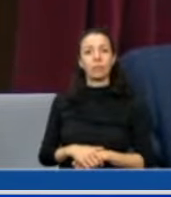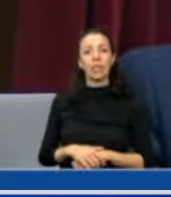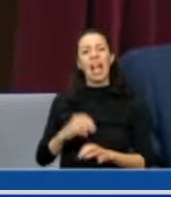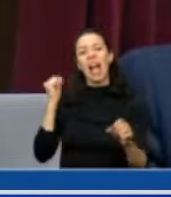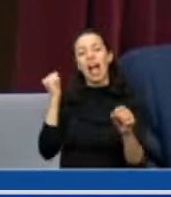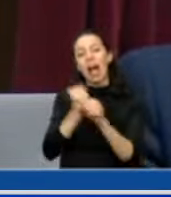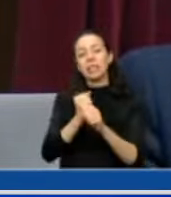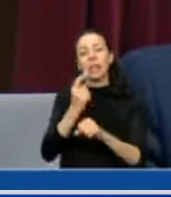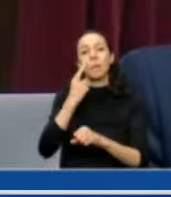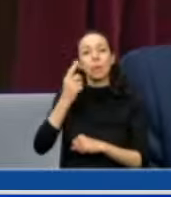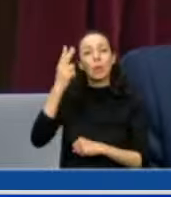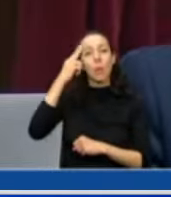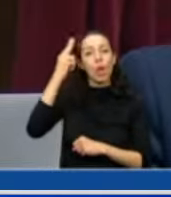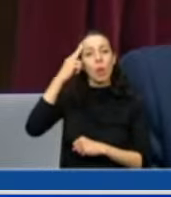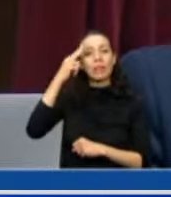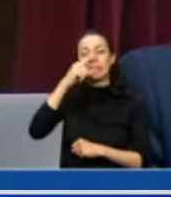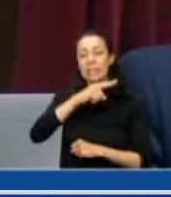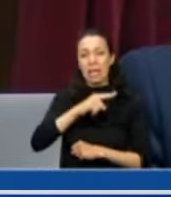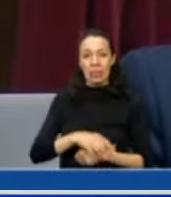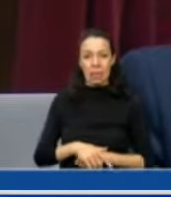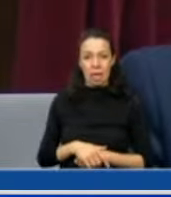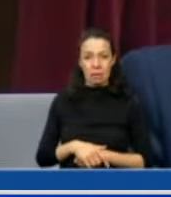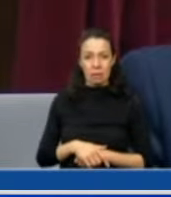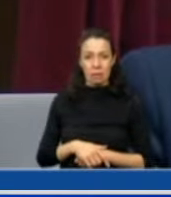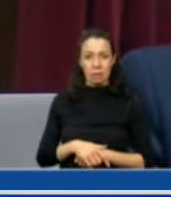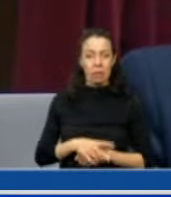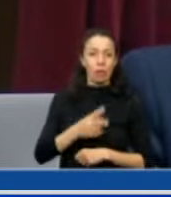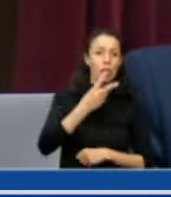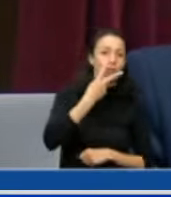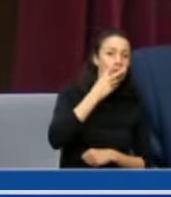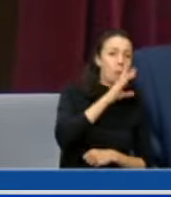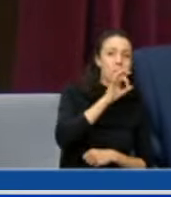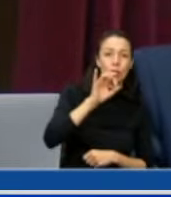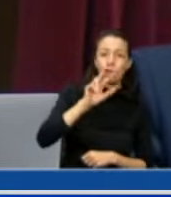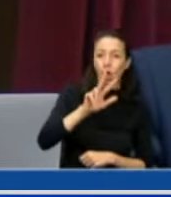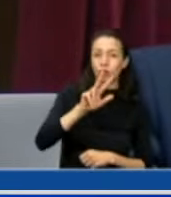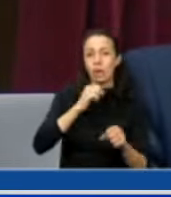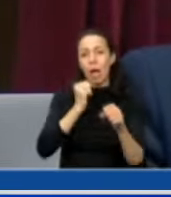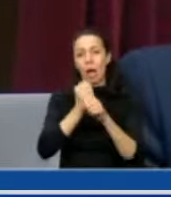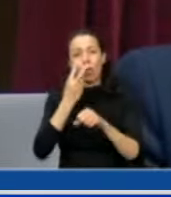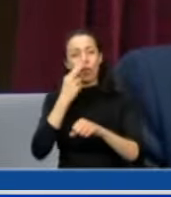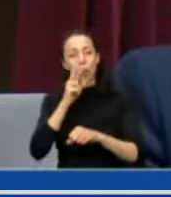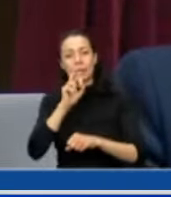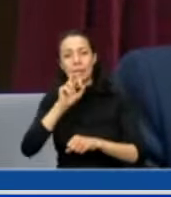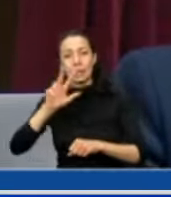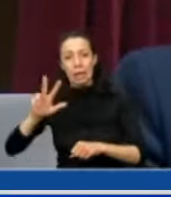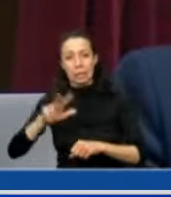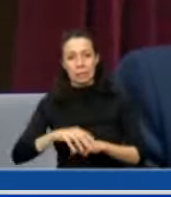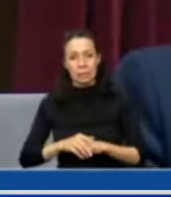Lo emplearon en la lucha contra la mafia allá por el año 1940, lo emplea